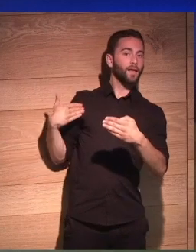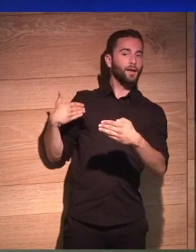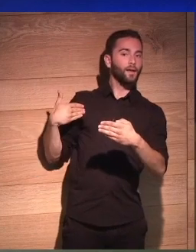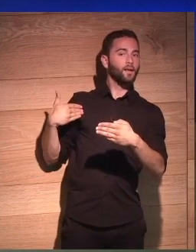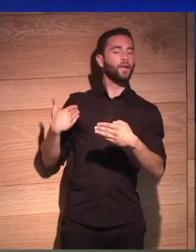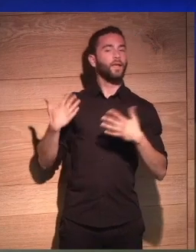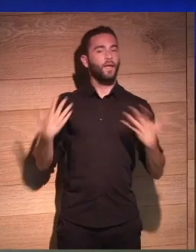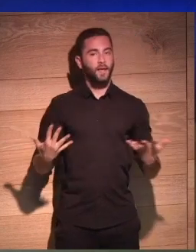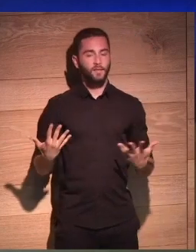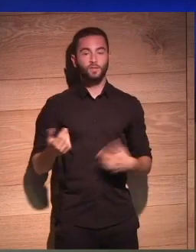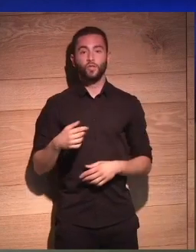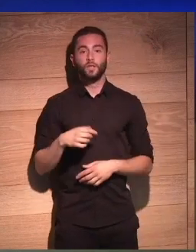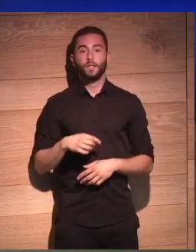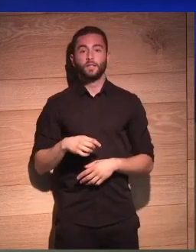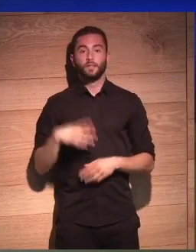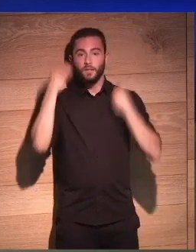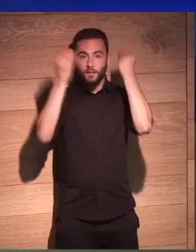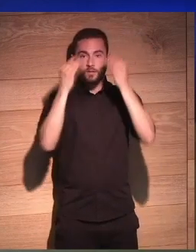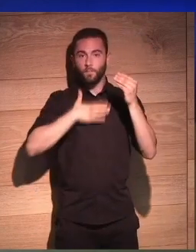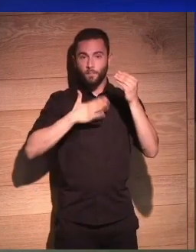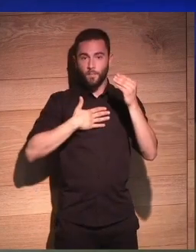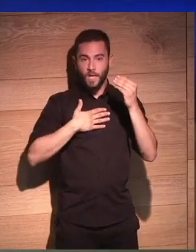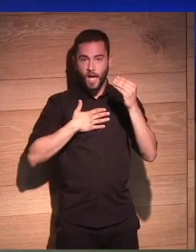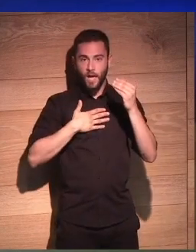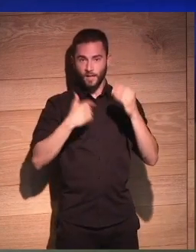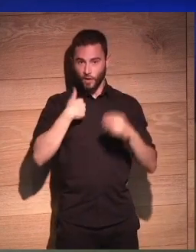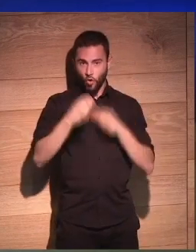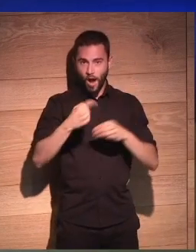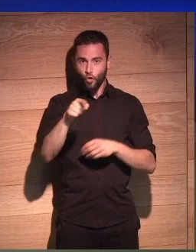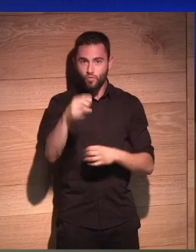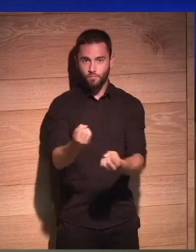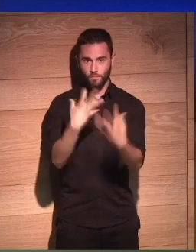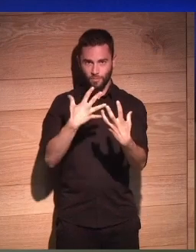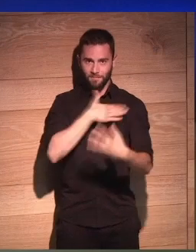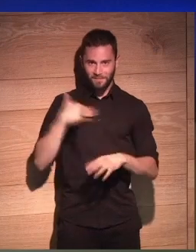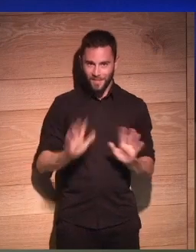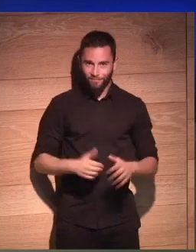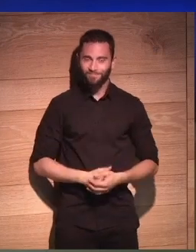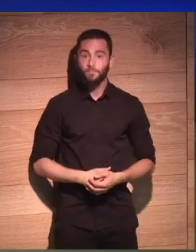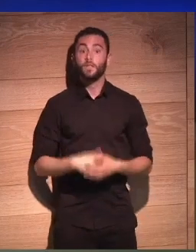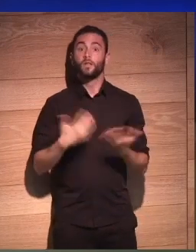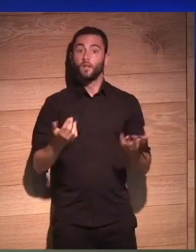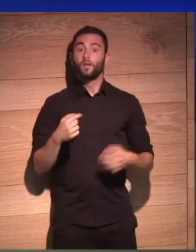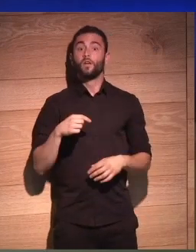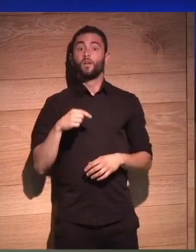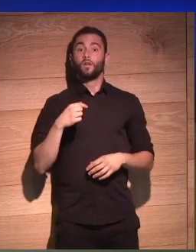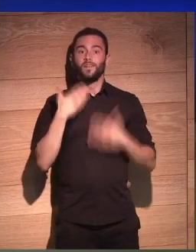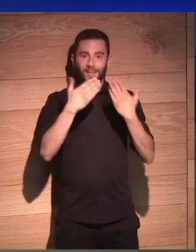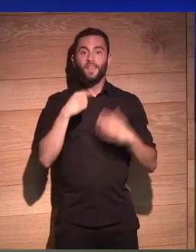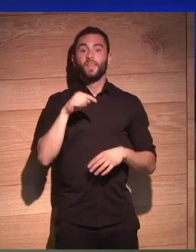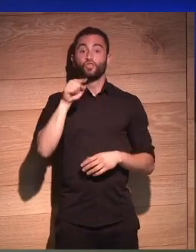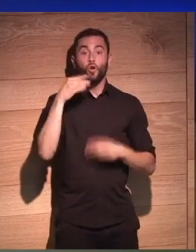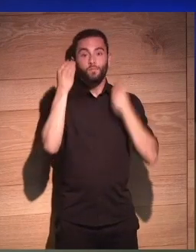me comentase esta reflexión mía que yo hago. Muchas gracias. Gracias. Yo diría que usted también tiene el